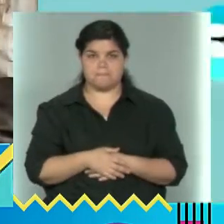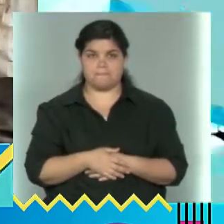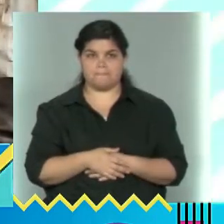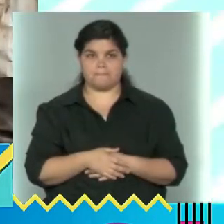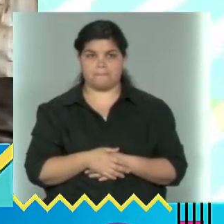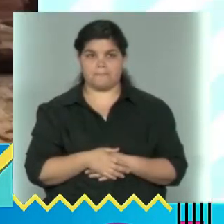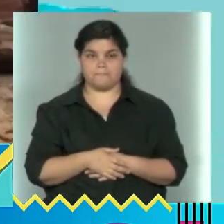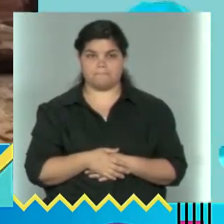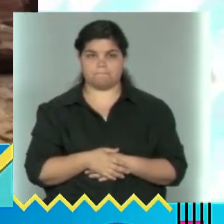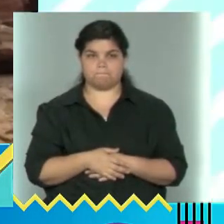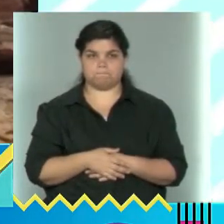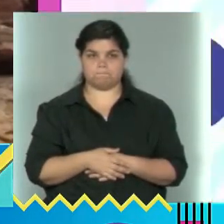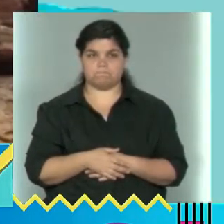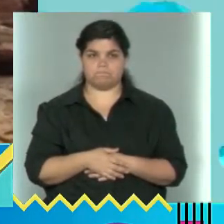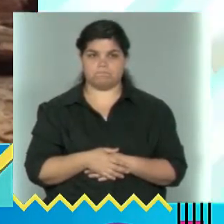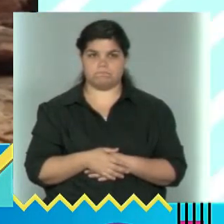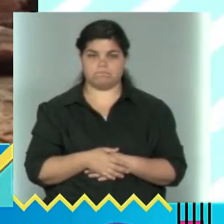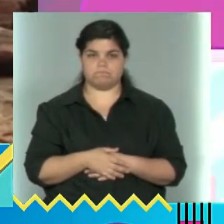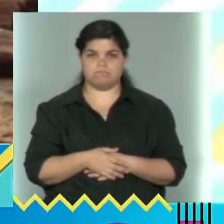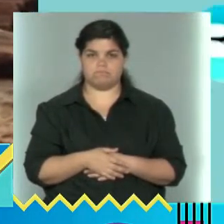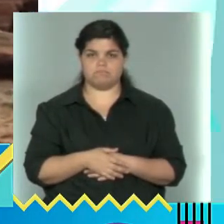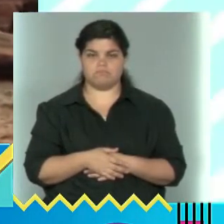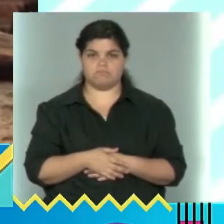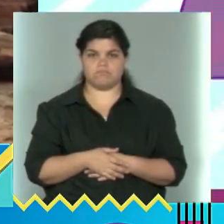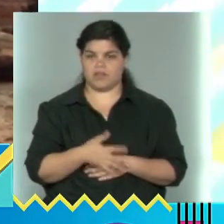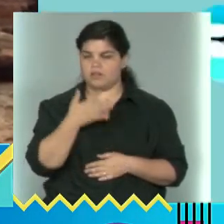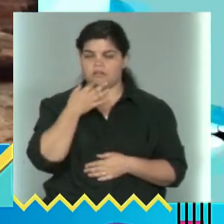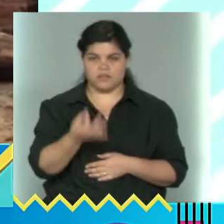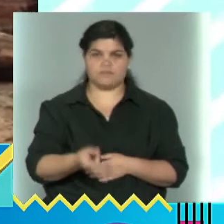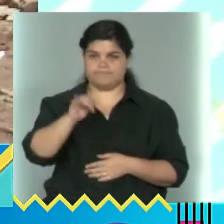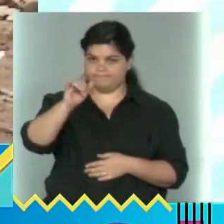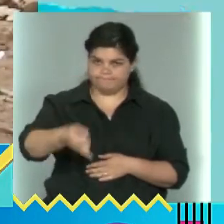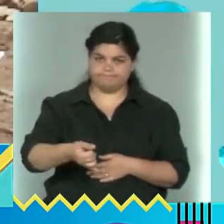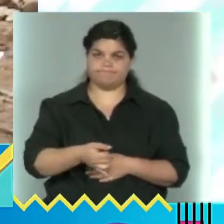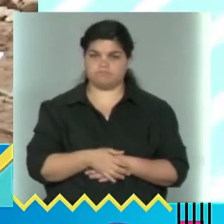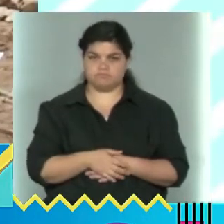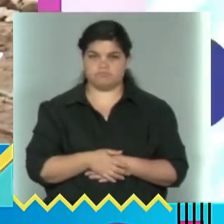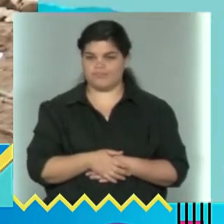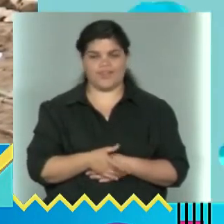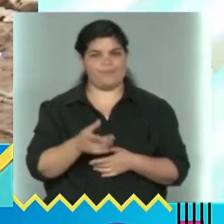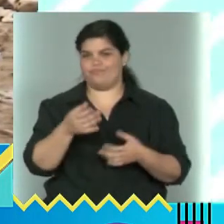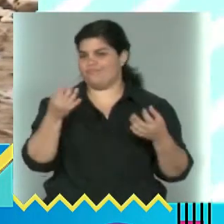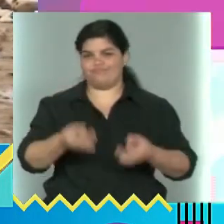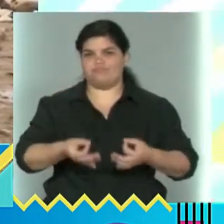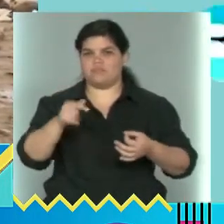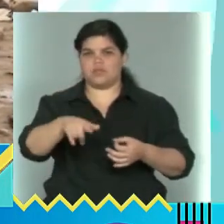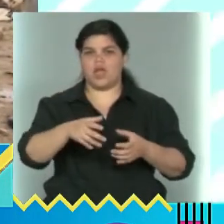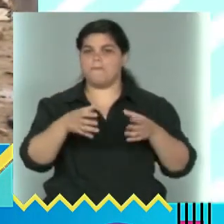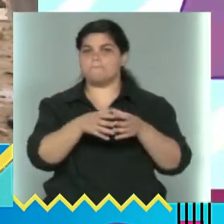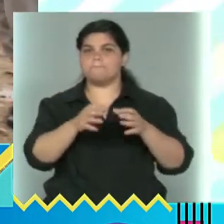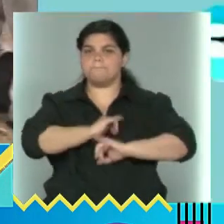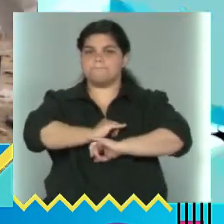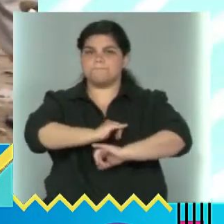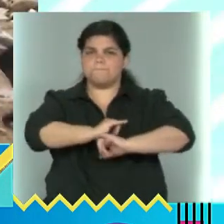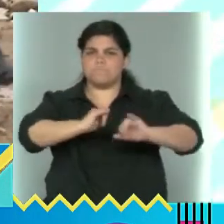La verdad que creo que tal cual hay una manipulación mediática en lo